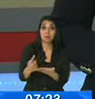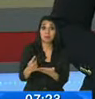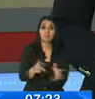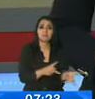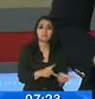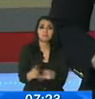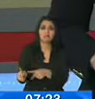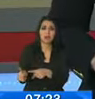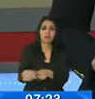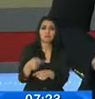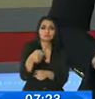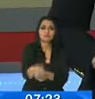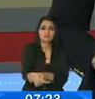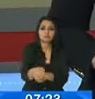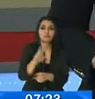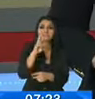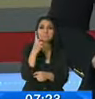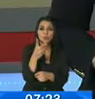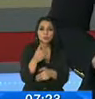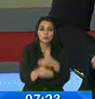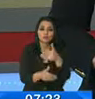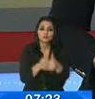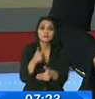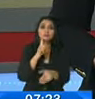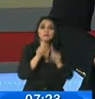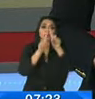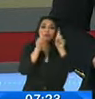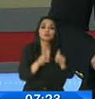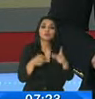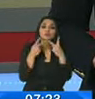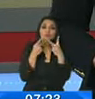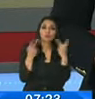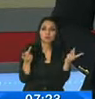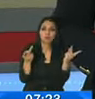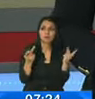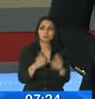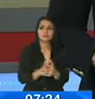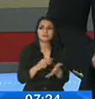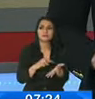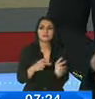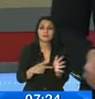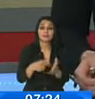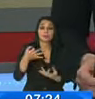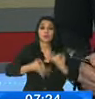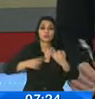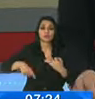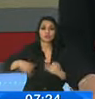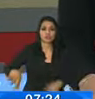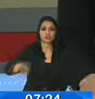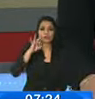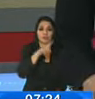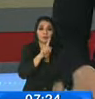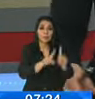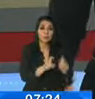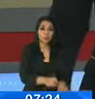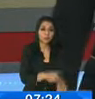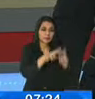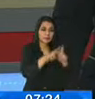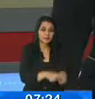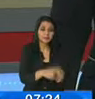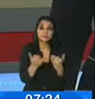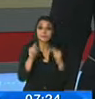se pase el segundo filtro del proceso para la consulta popular que implicaba el sorteo de los jueces para calificar las preguntas. Para analizar